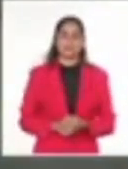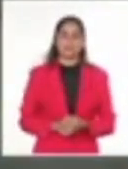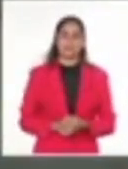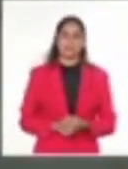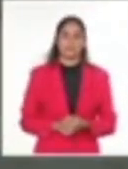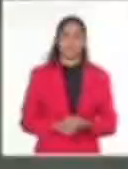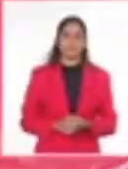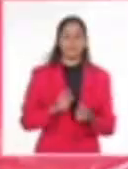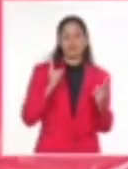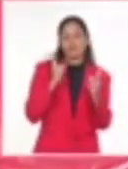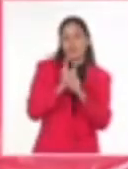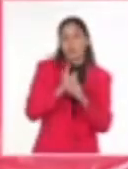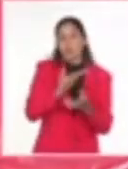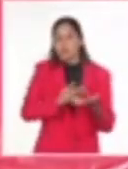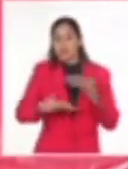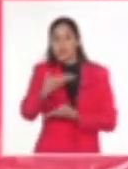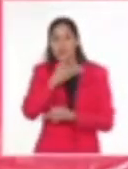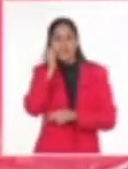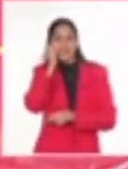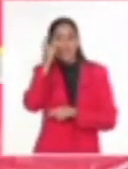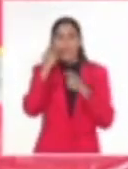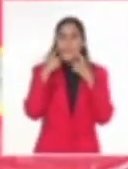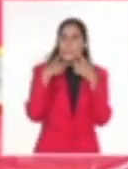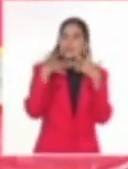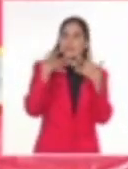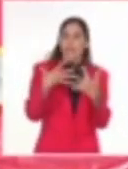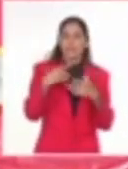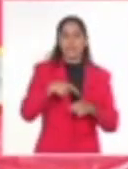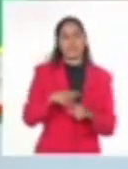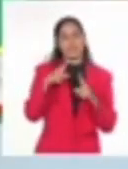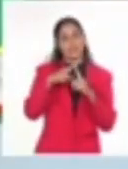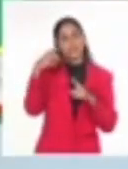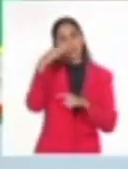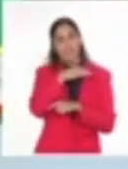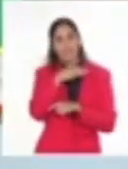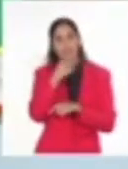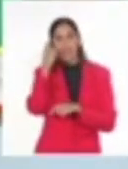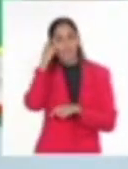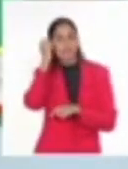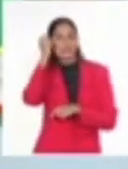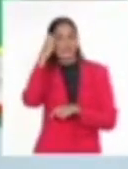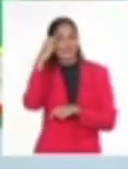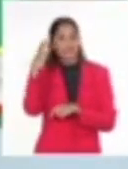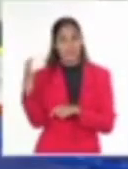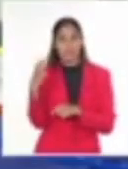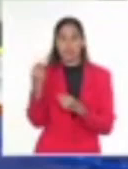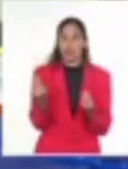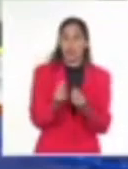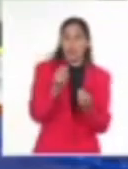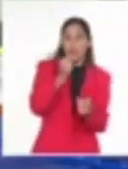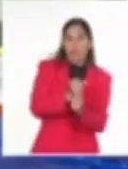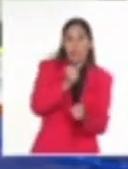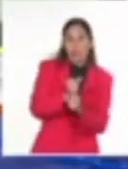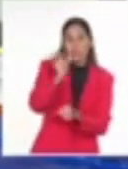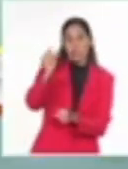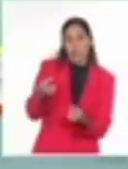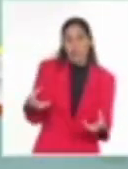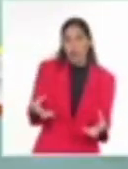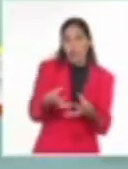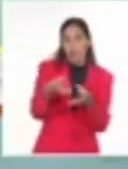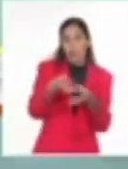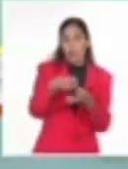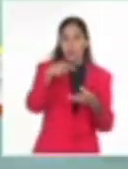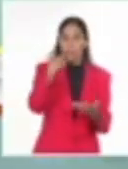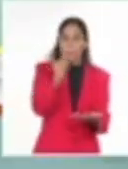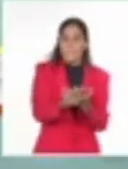Encuentro de soluciones e ideas creativas devino el Fórum de Ciencia y Técnica que realizaron los trabajadores pertenecientes al Grupo Empresarial de Logística del Ministerio